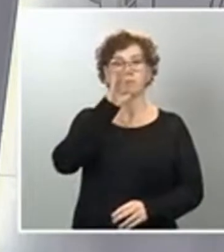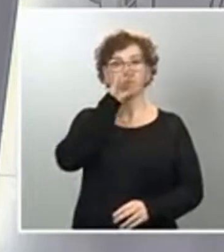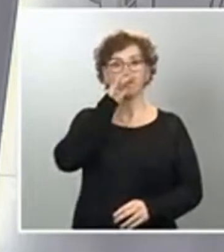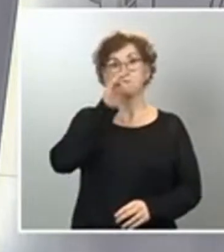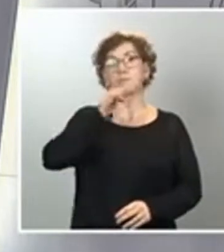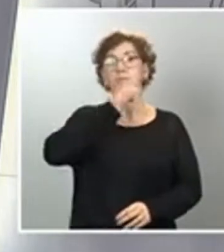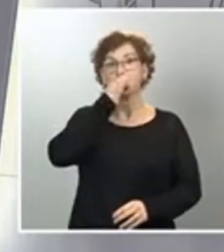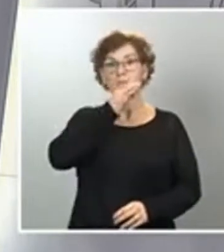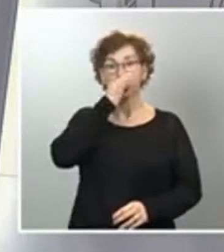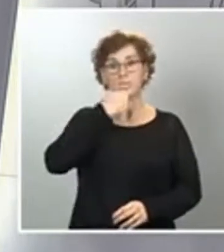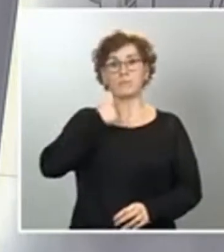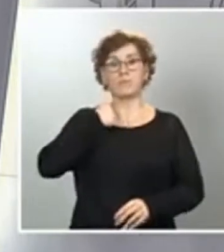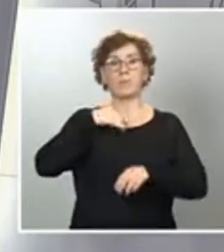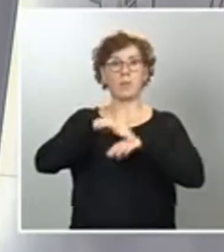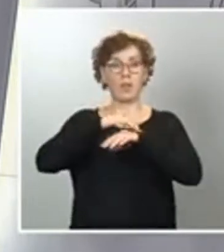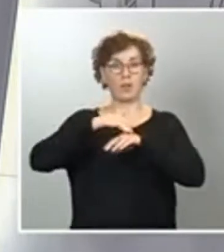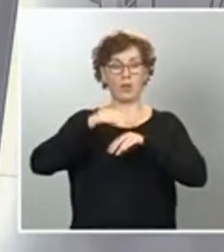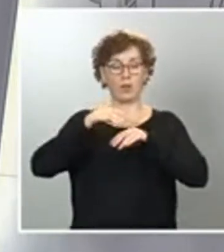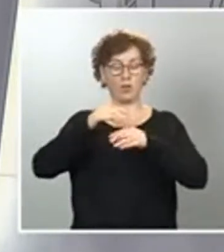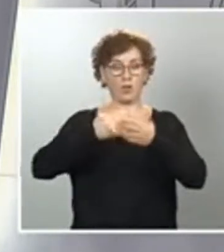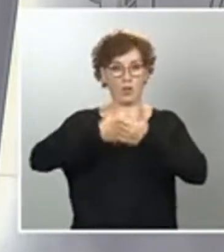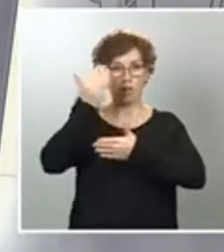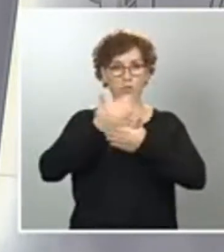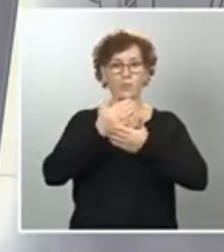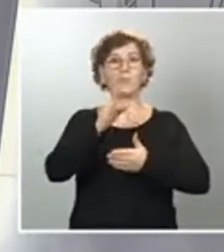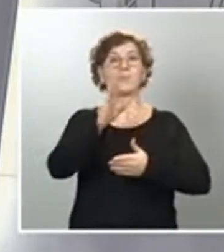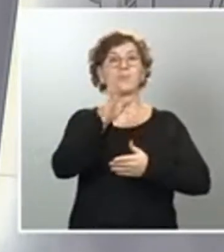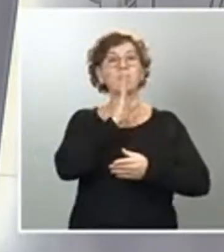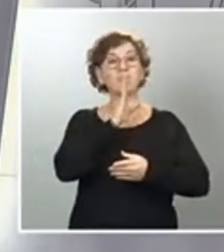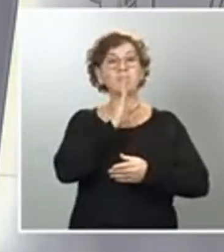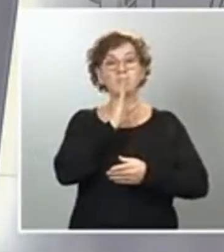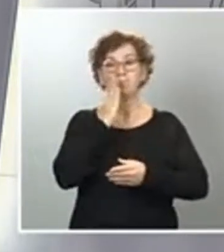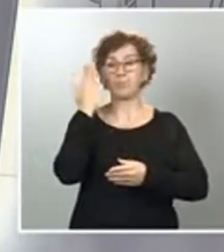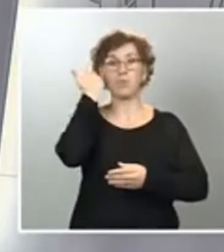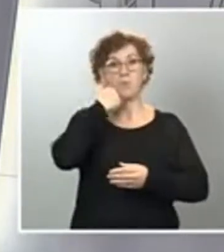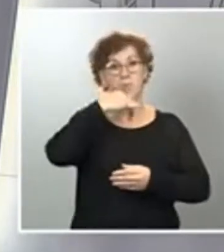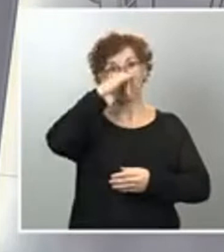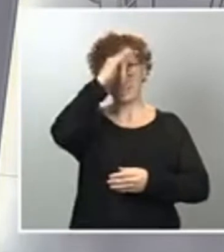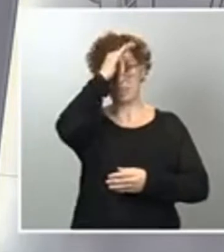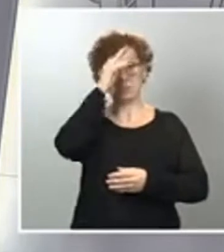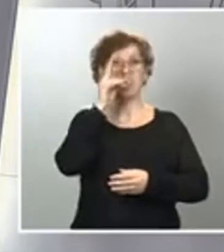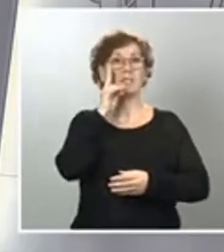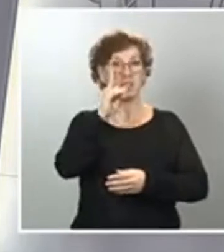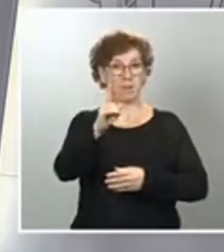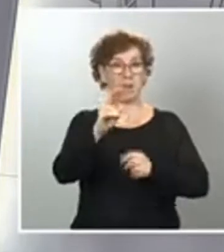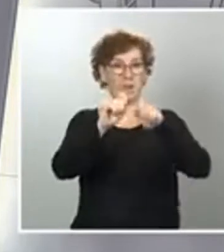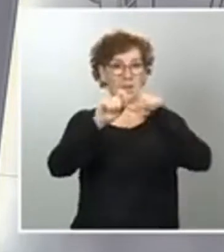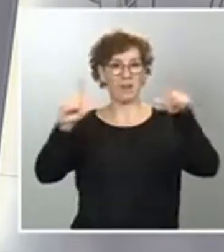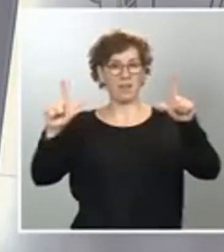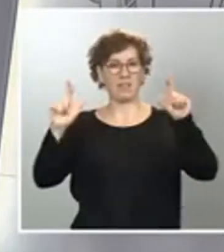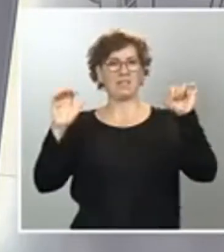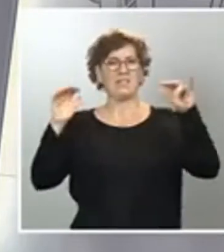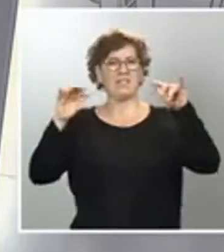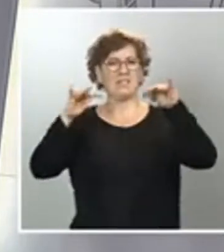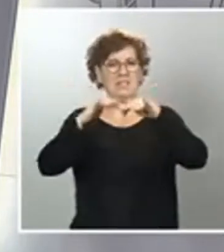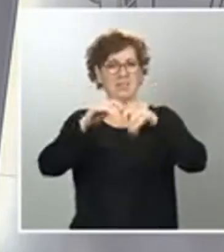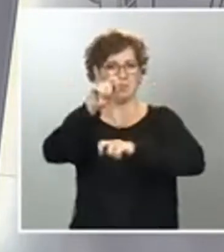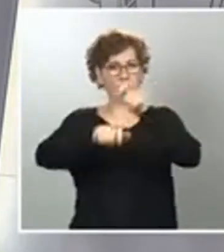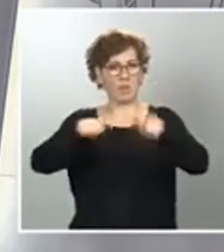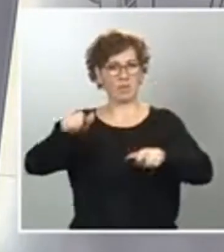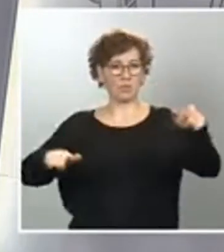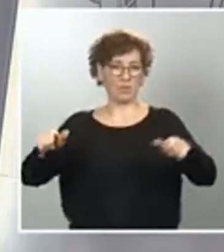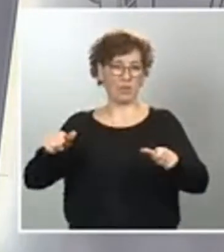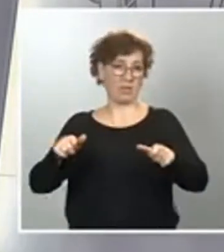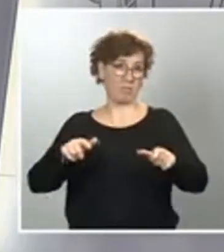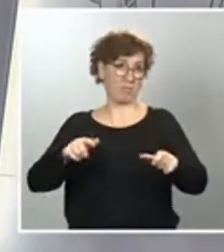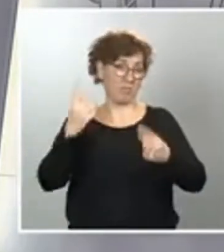Dirigentes Digital. Las imágenes que se han producido este fin de semana con concentración de muchas personas en algunos lugares en España, ¿se propone